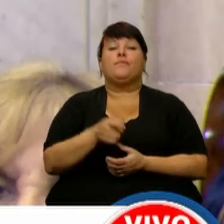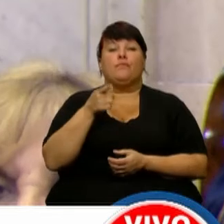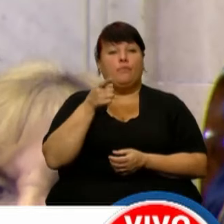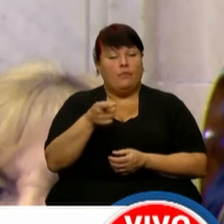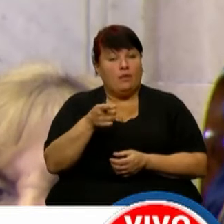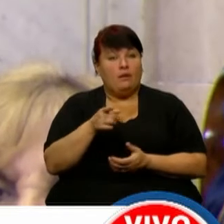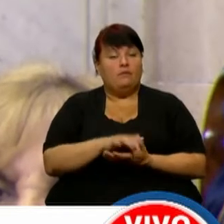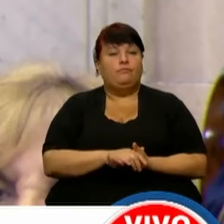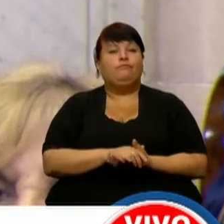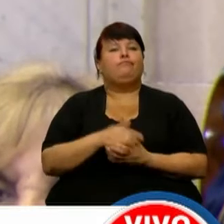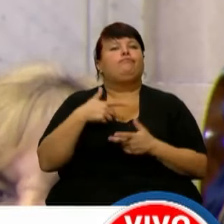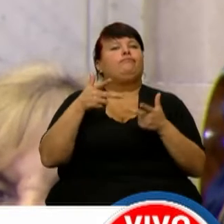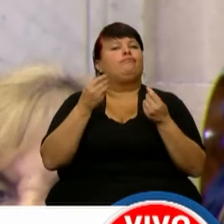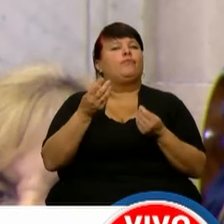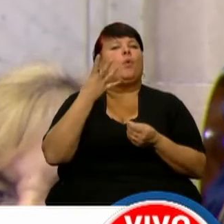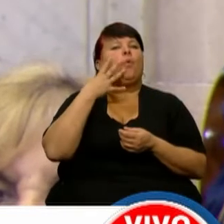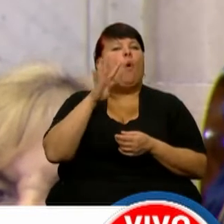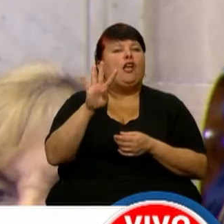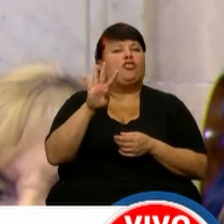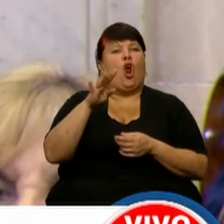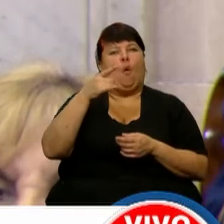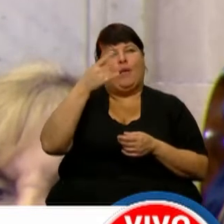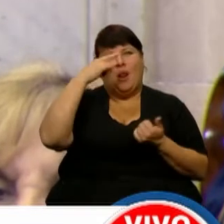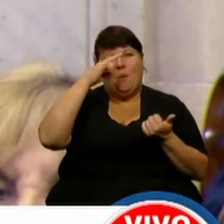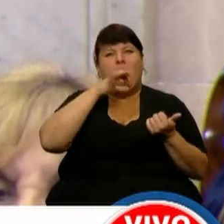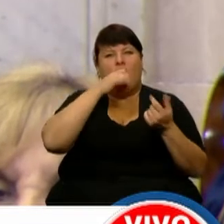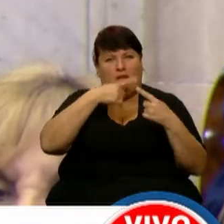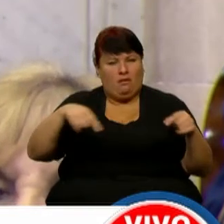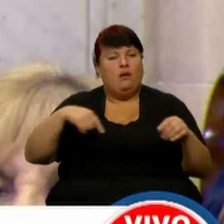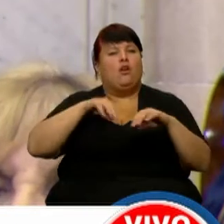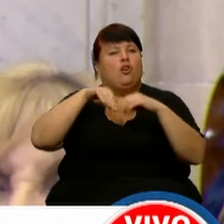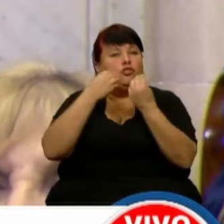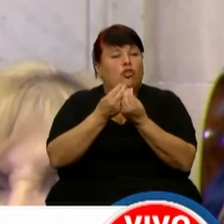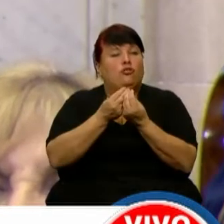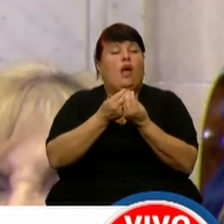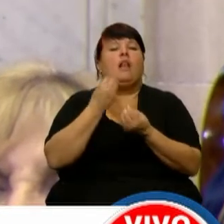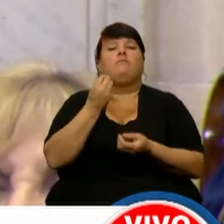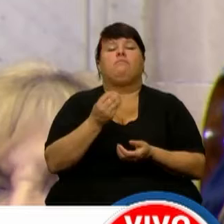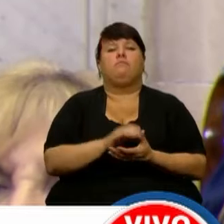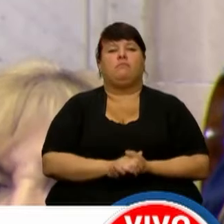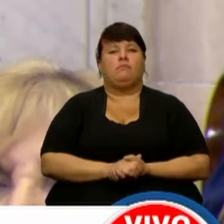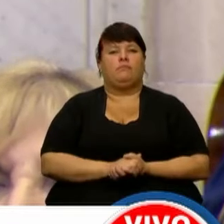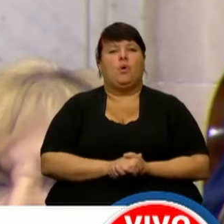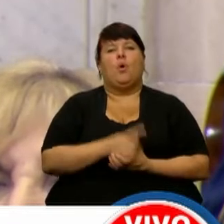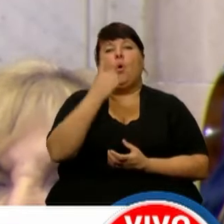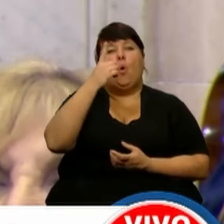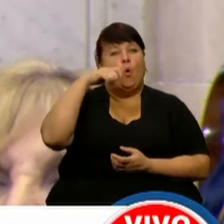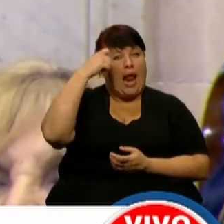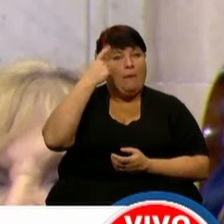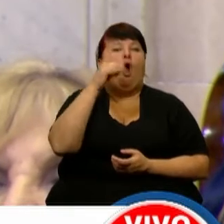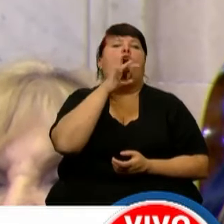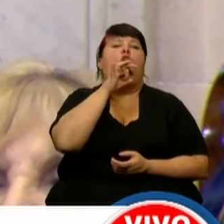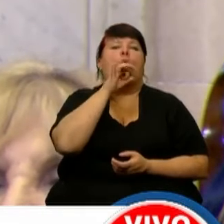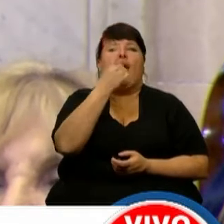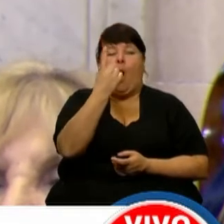Y esto, estamos hablando de 4.000 cabezas de ganado. Estamos hablando de un animal, una